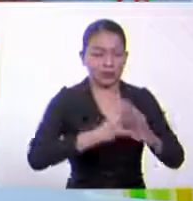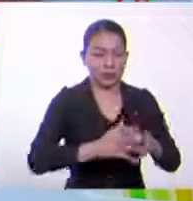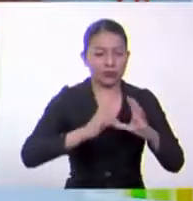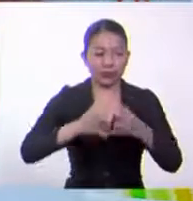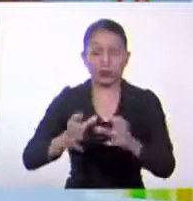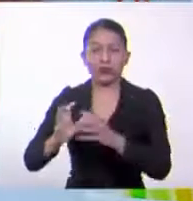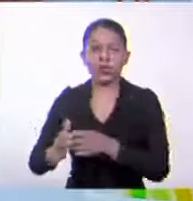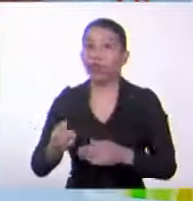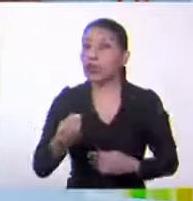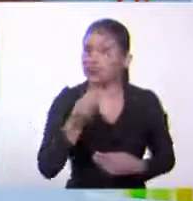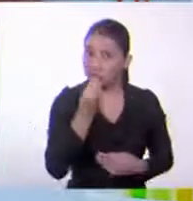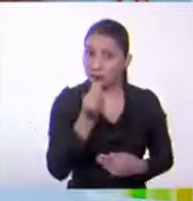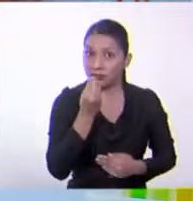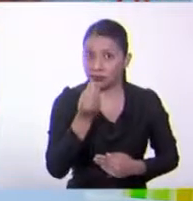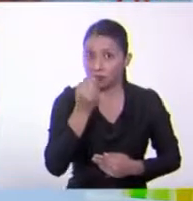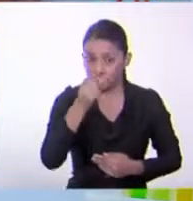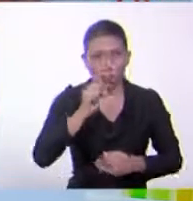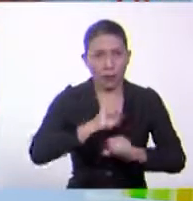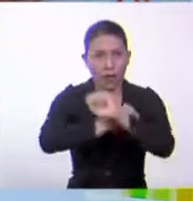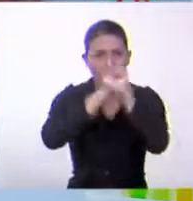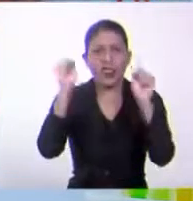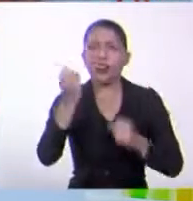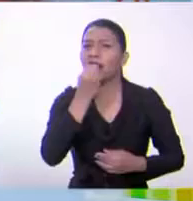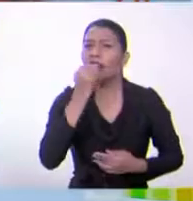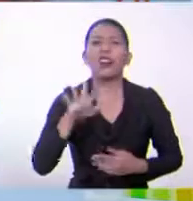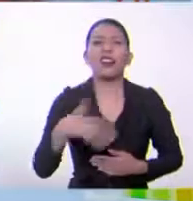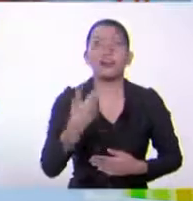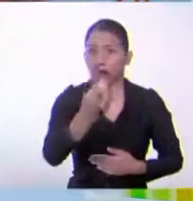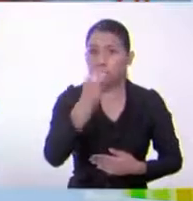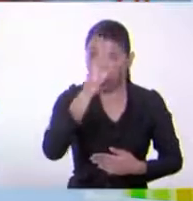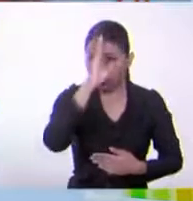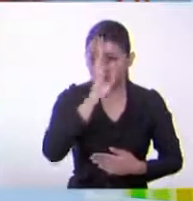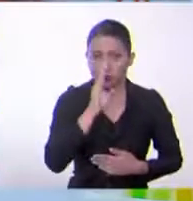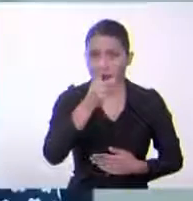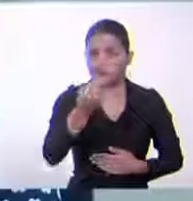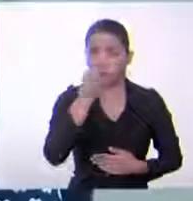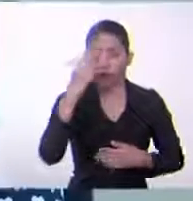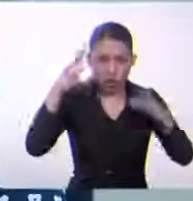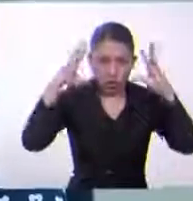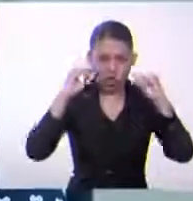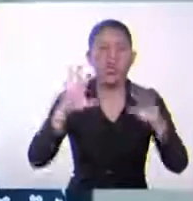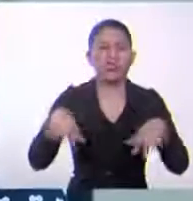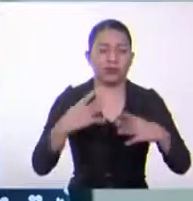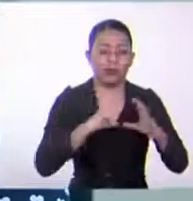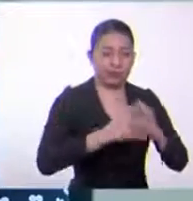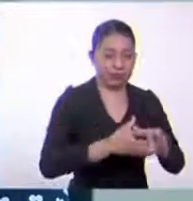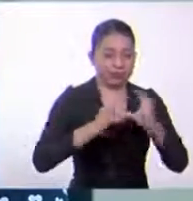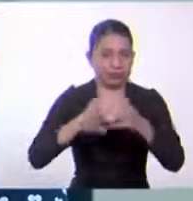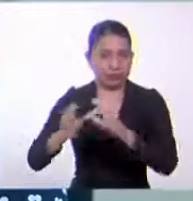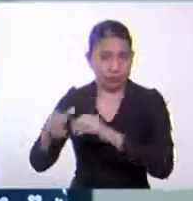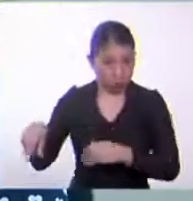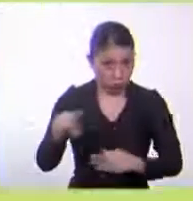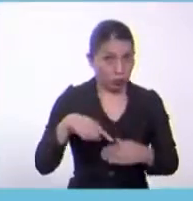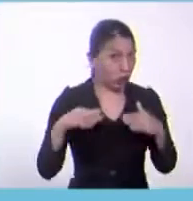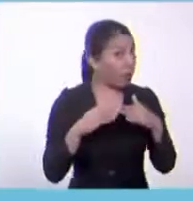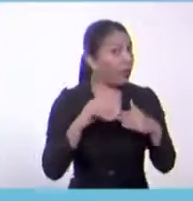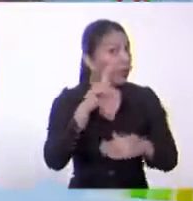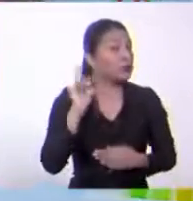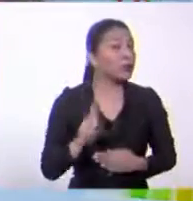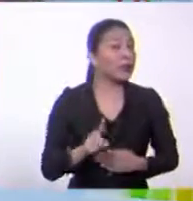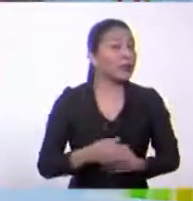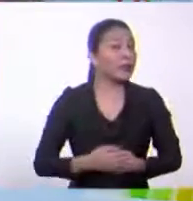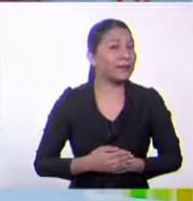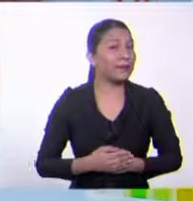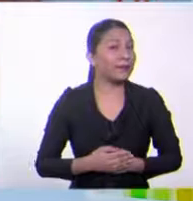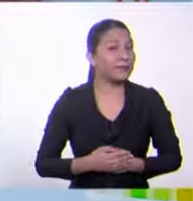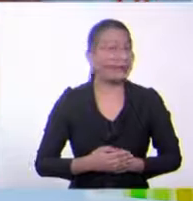de alimentos que has desayunado, que has almorzado y que vas a cenar. ¿Acaso son iguales?